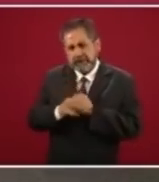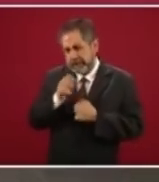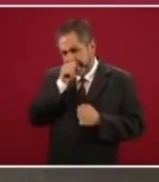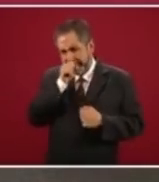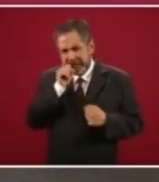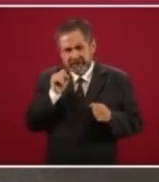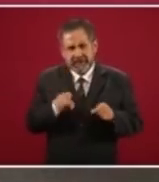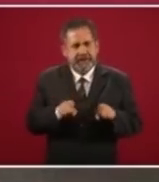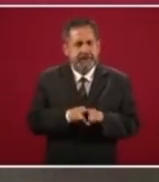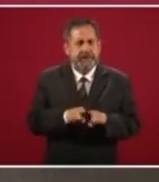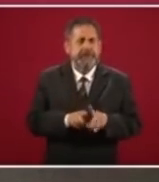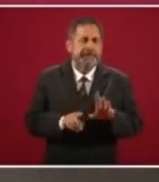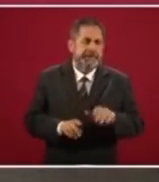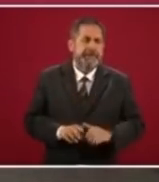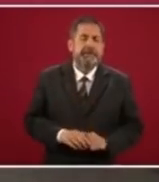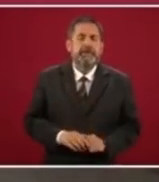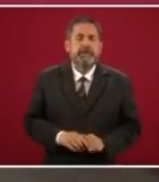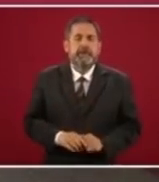nos